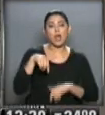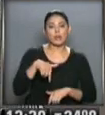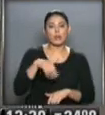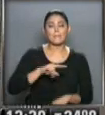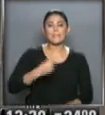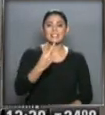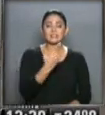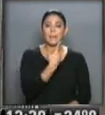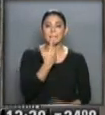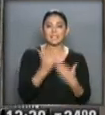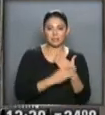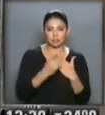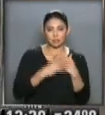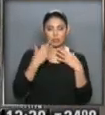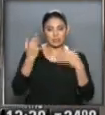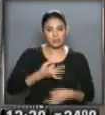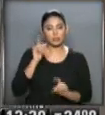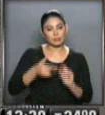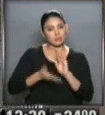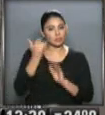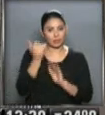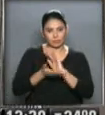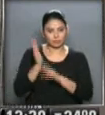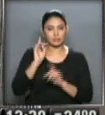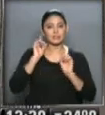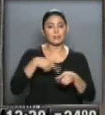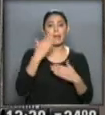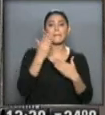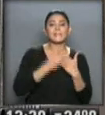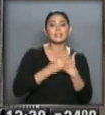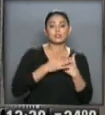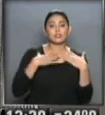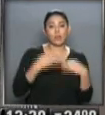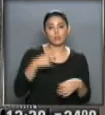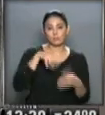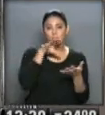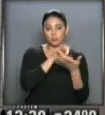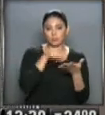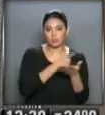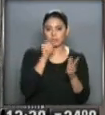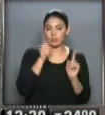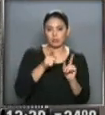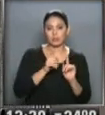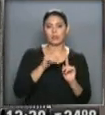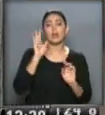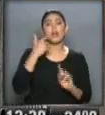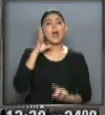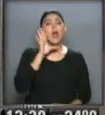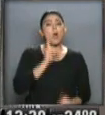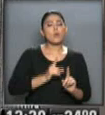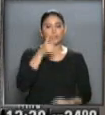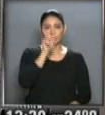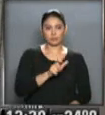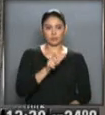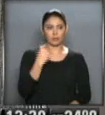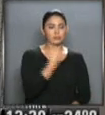de Buenos Aires. También estuvo Alejandro Colia, el ministro de Salud bonaerense, pero quien recorrió y particularmente se refirió a un caso en particular de uno de